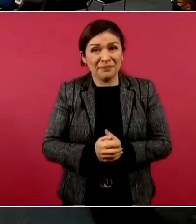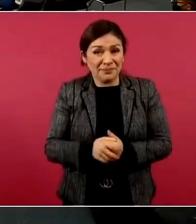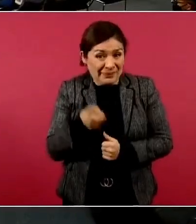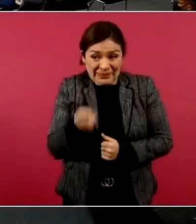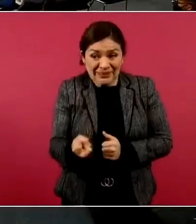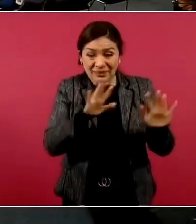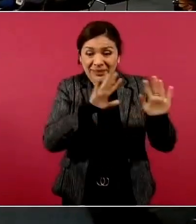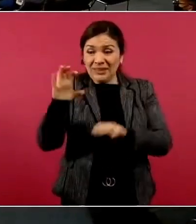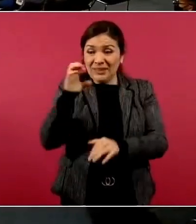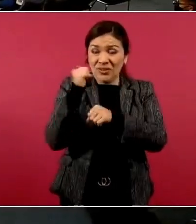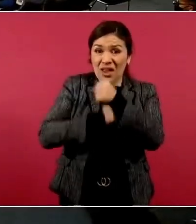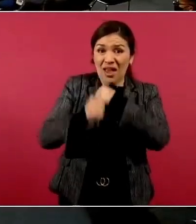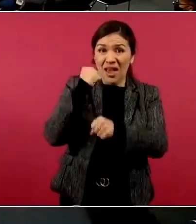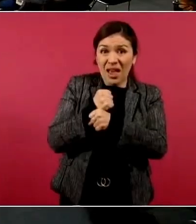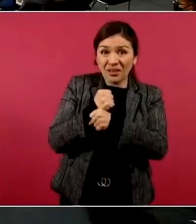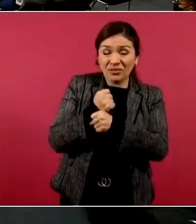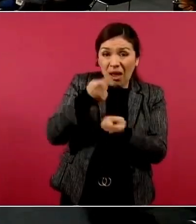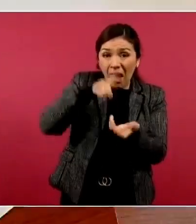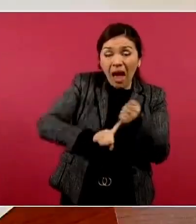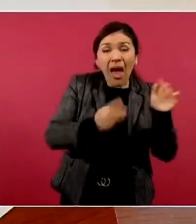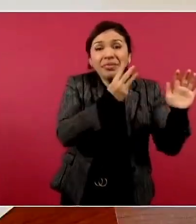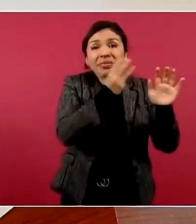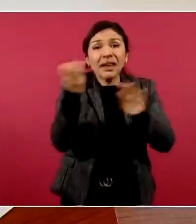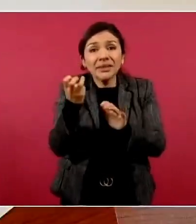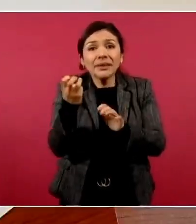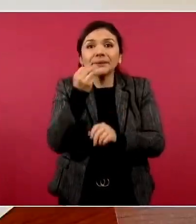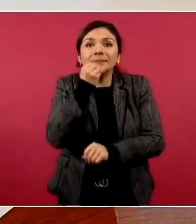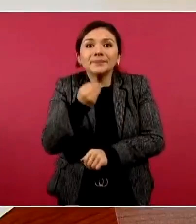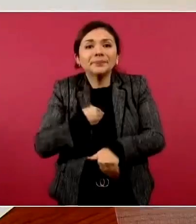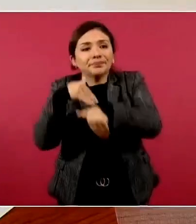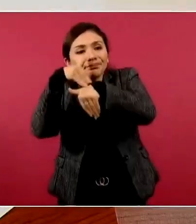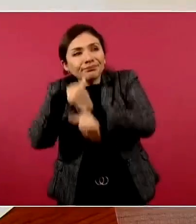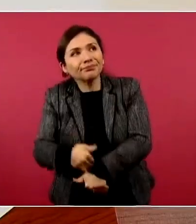años, 300 dominados.